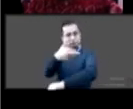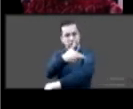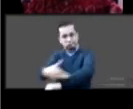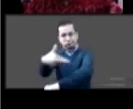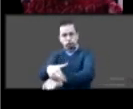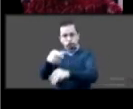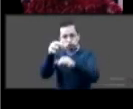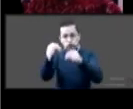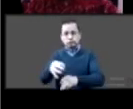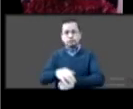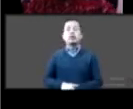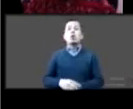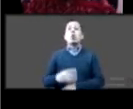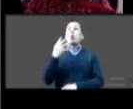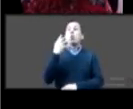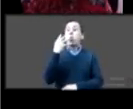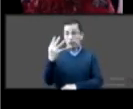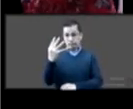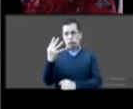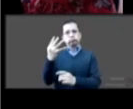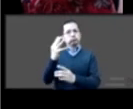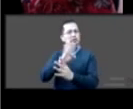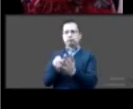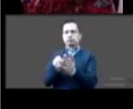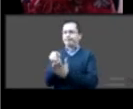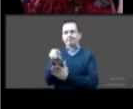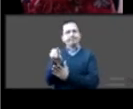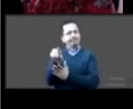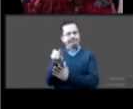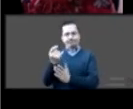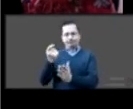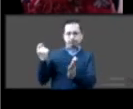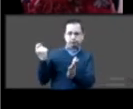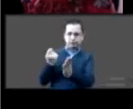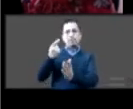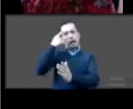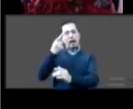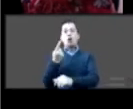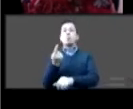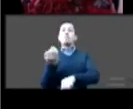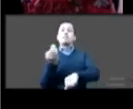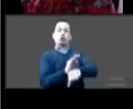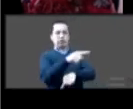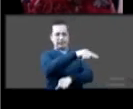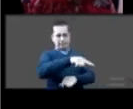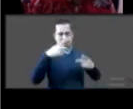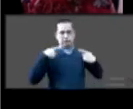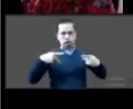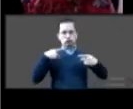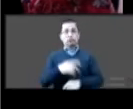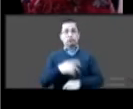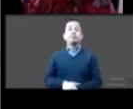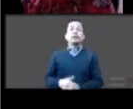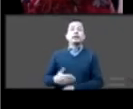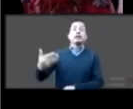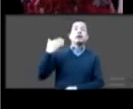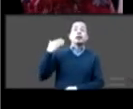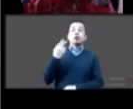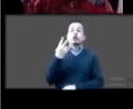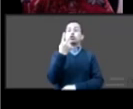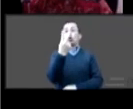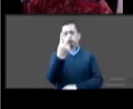han dictado medidas de protección, 2 hemos tenido en abril, que fue por